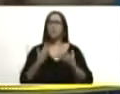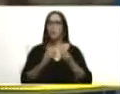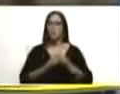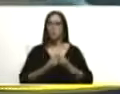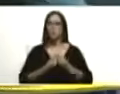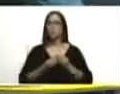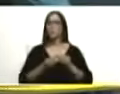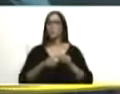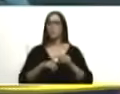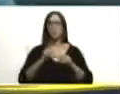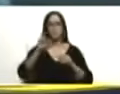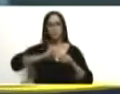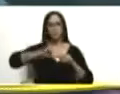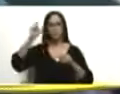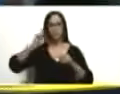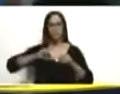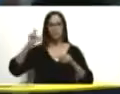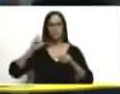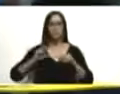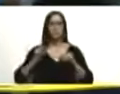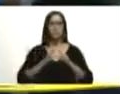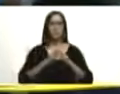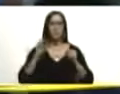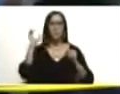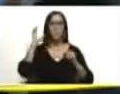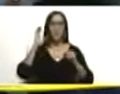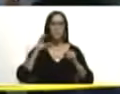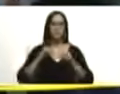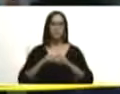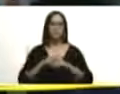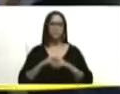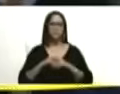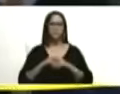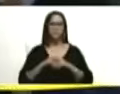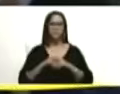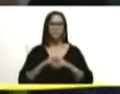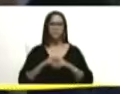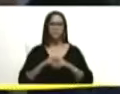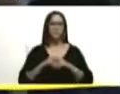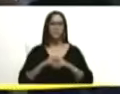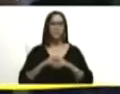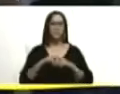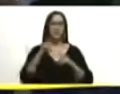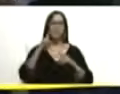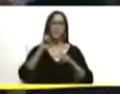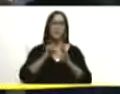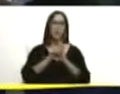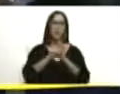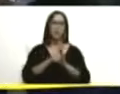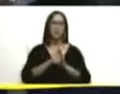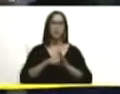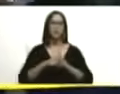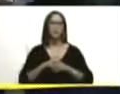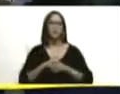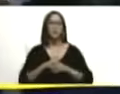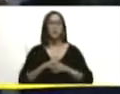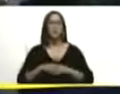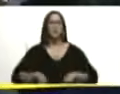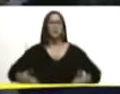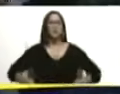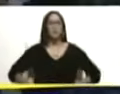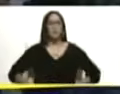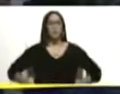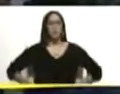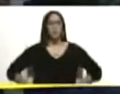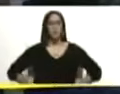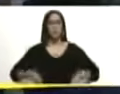un spray lo pintábamos en todo el país. Y es el del logo de Quinta República, mire, presidente. Correcto. Cuando se hizo